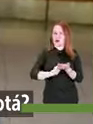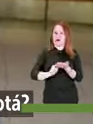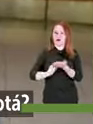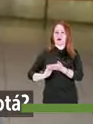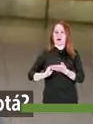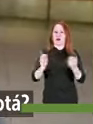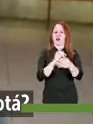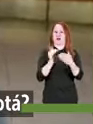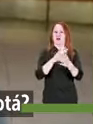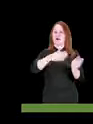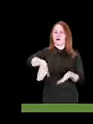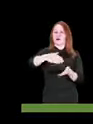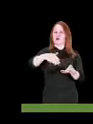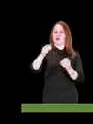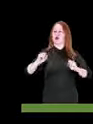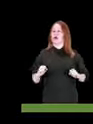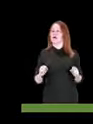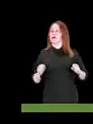Bogotá.